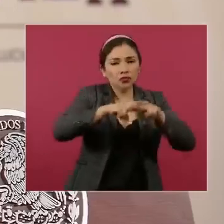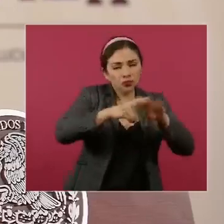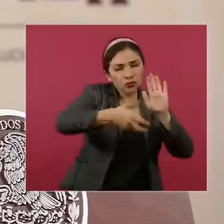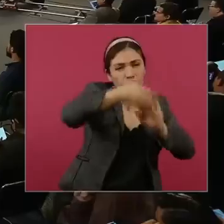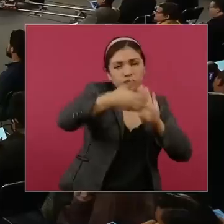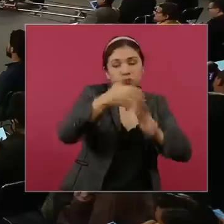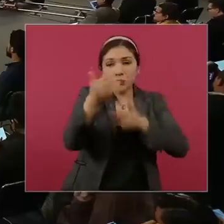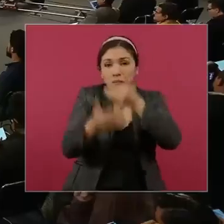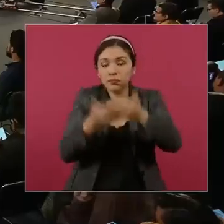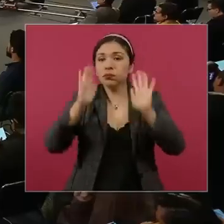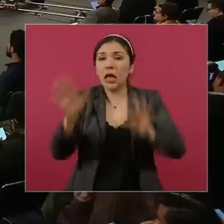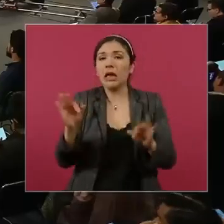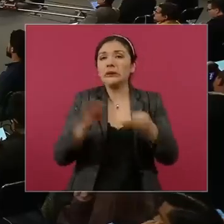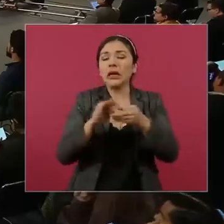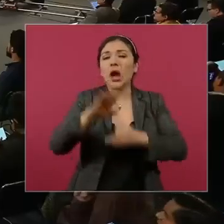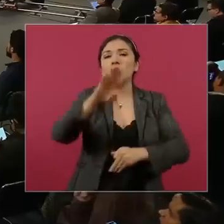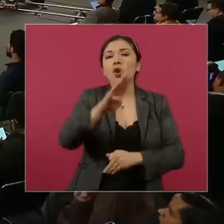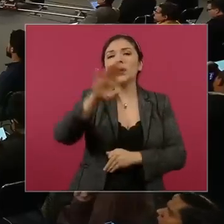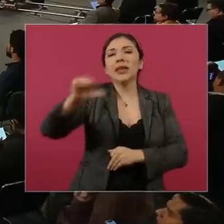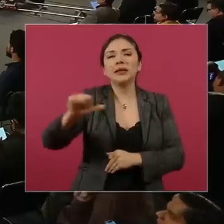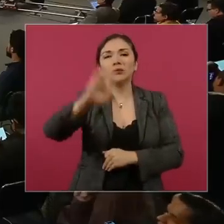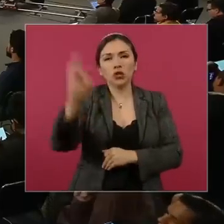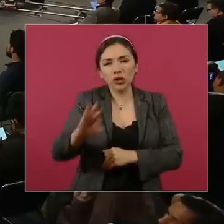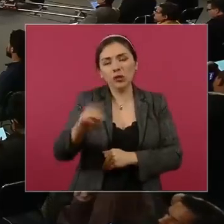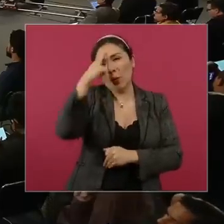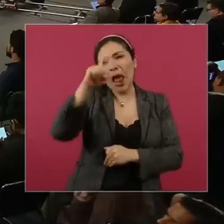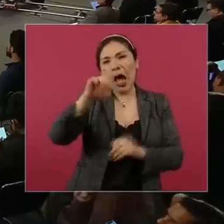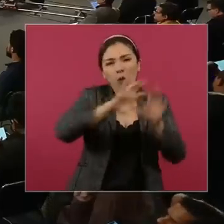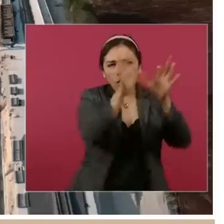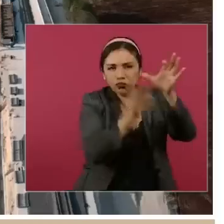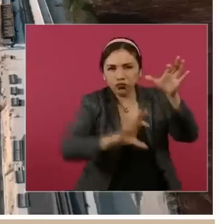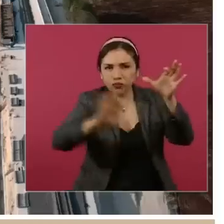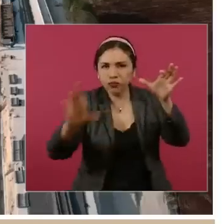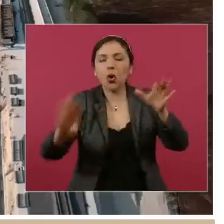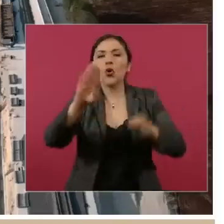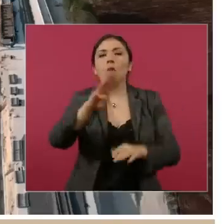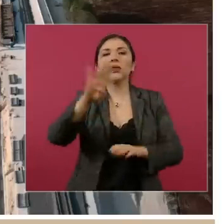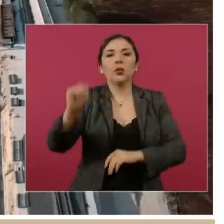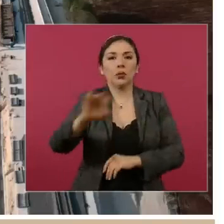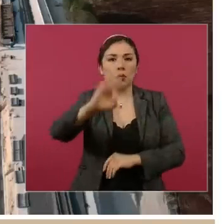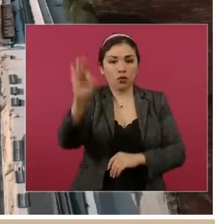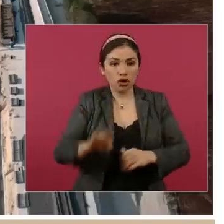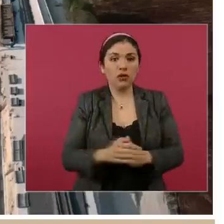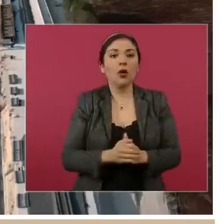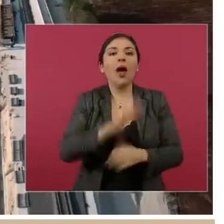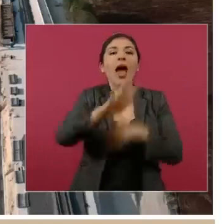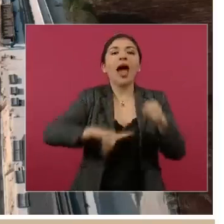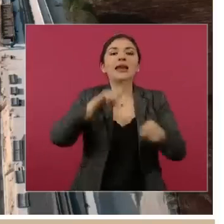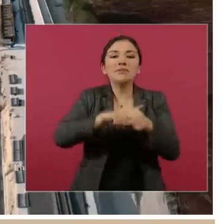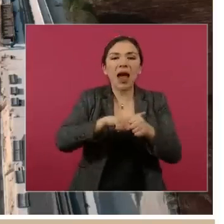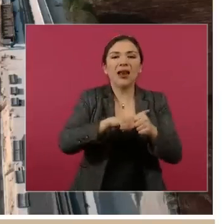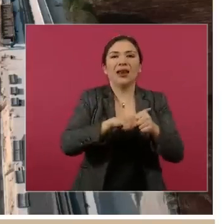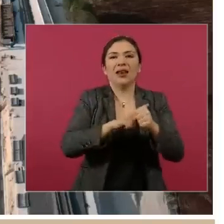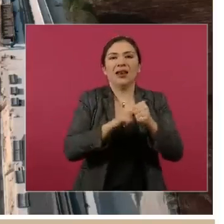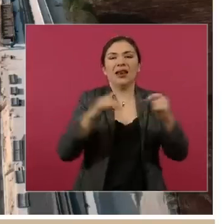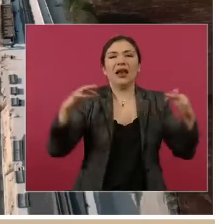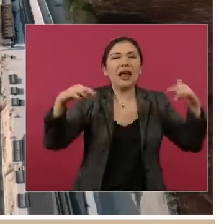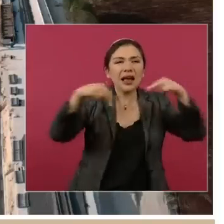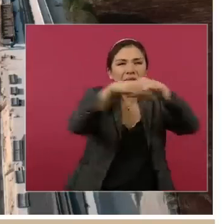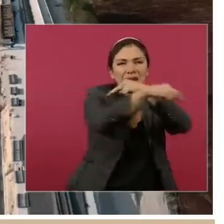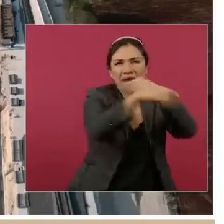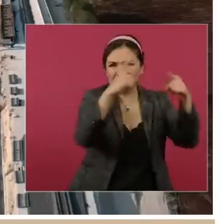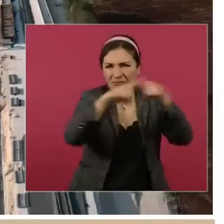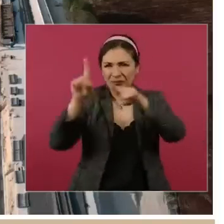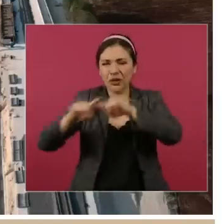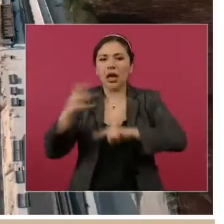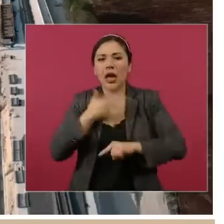96%, 99% en obras de drenaje, 97% pasos de fauna, y 97